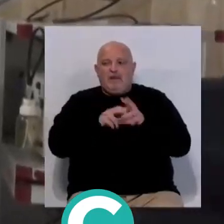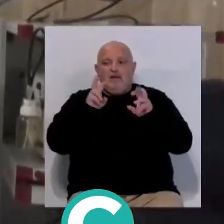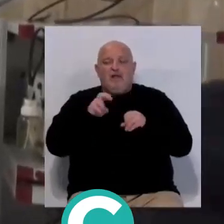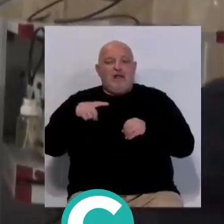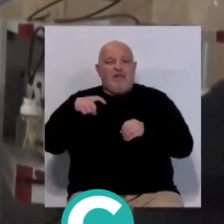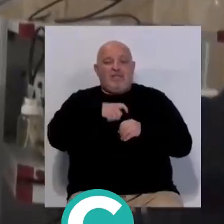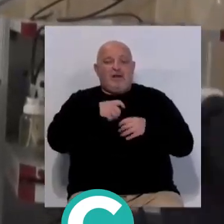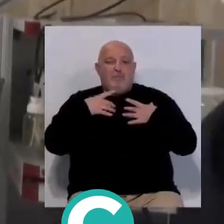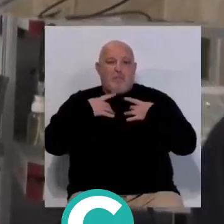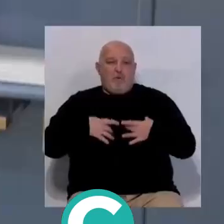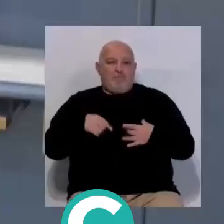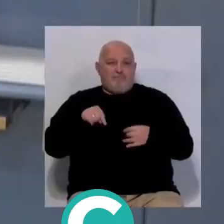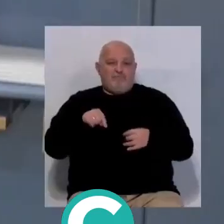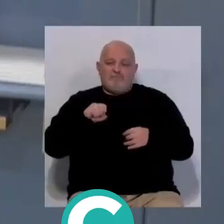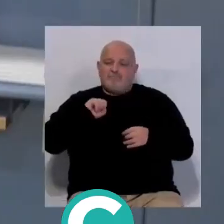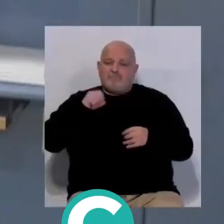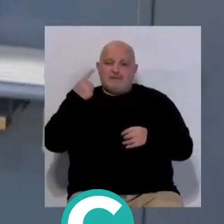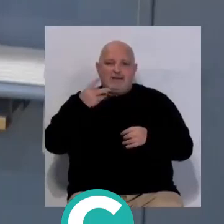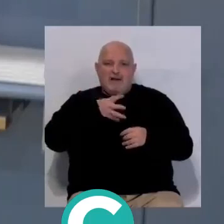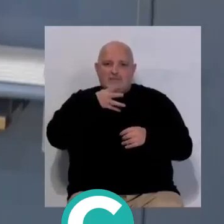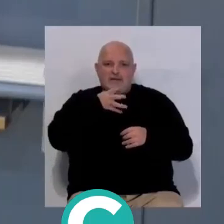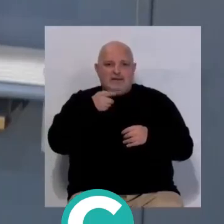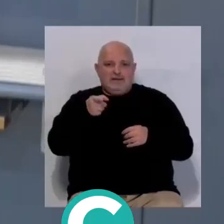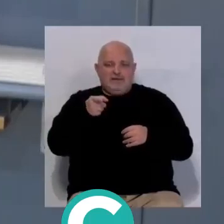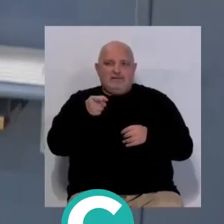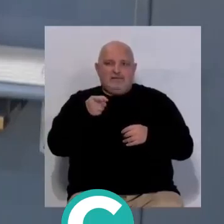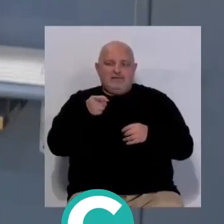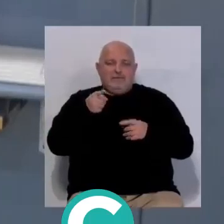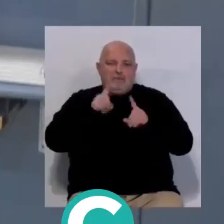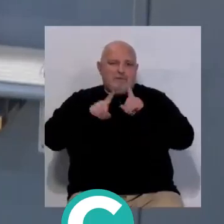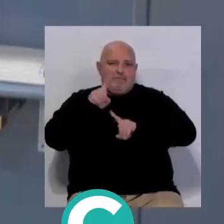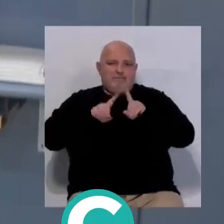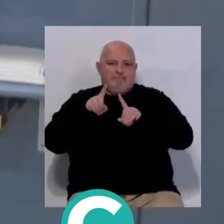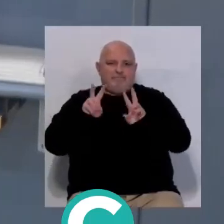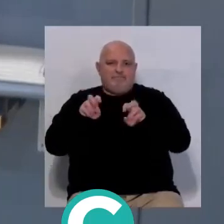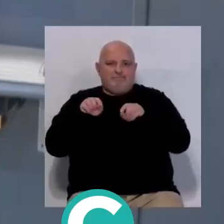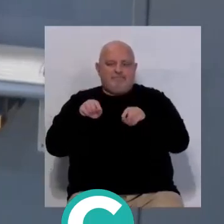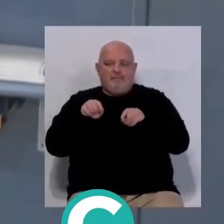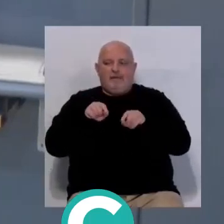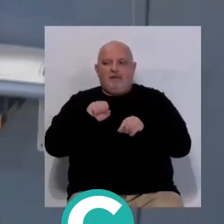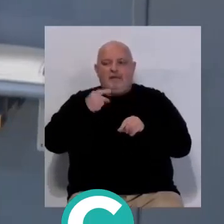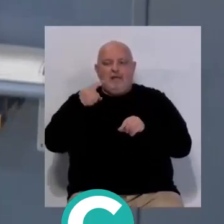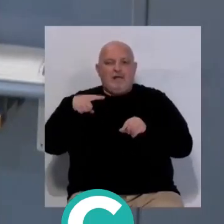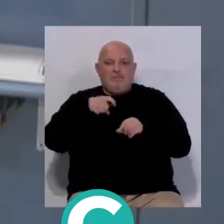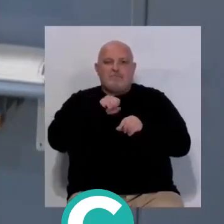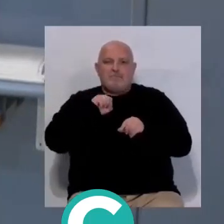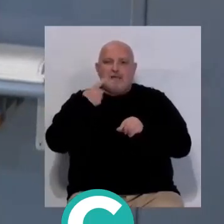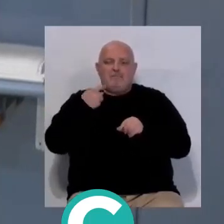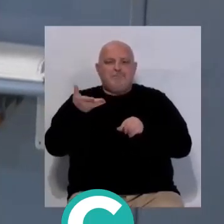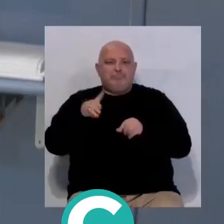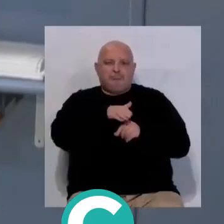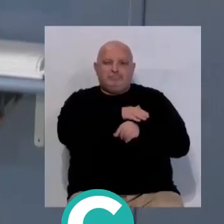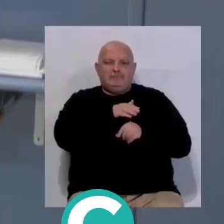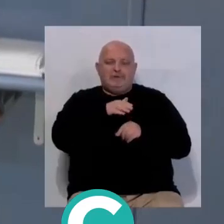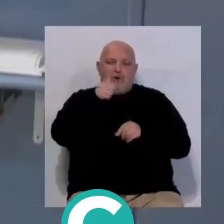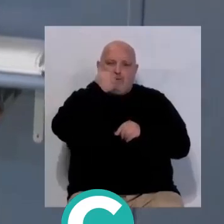el cáncer de pulmón, que es una de las principales problemas. El cáncer de pulmón es el cáncer que más muertes causa